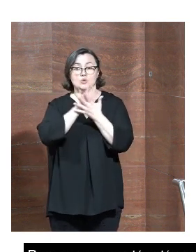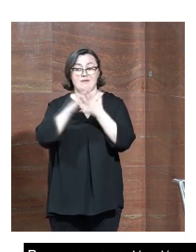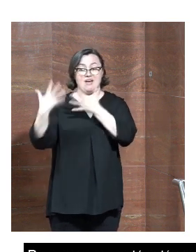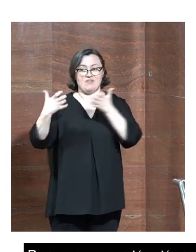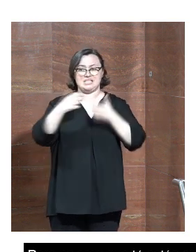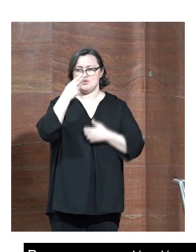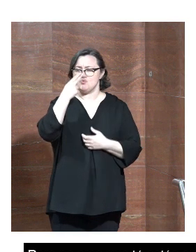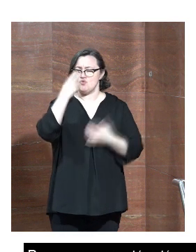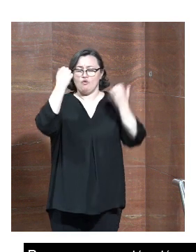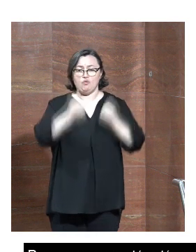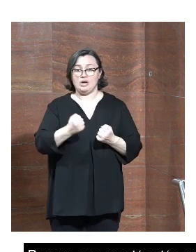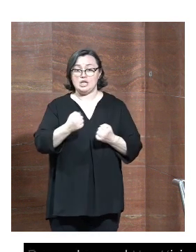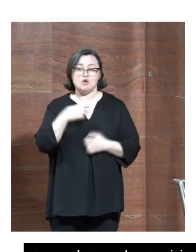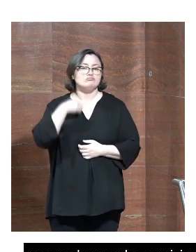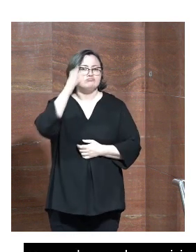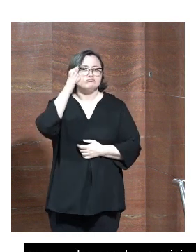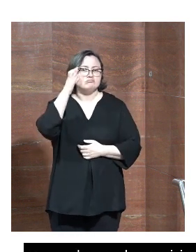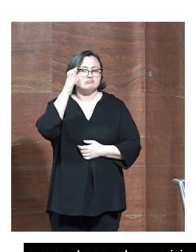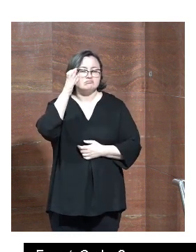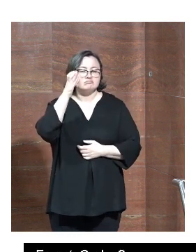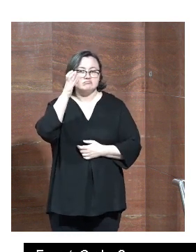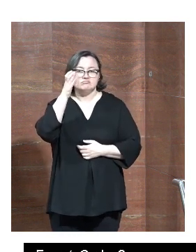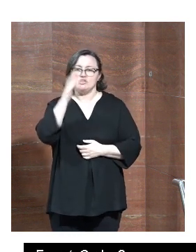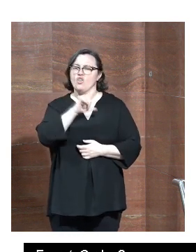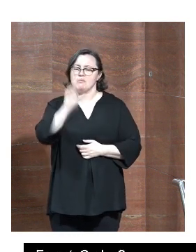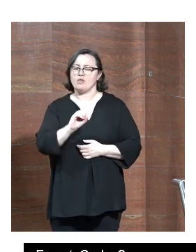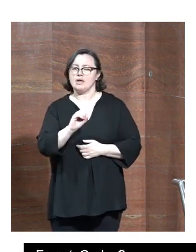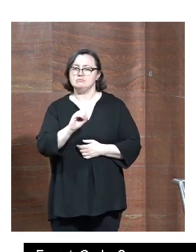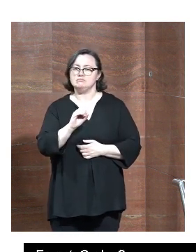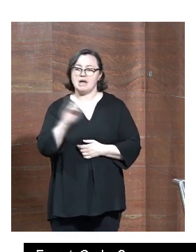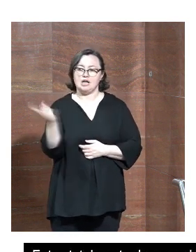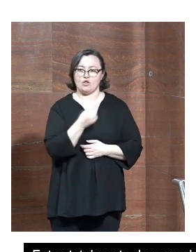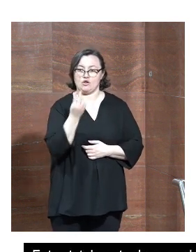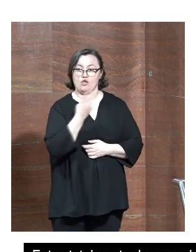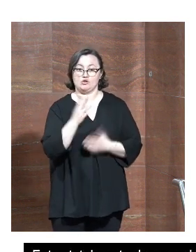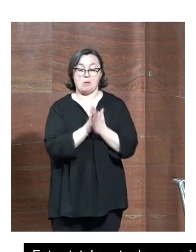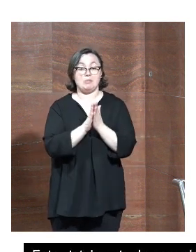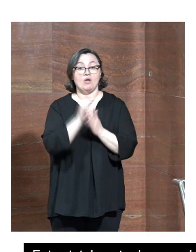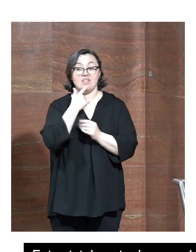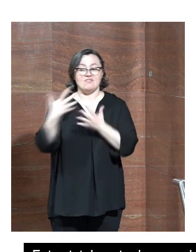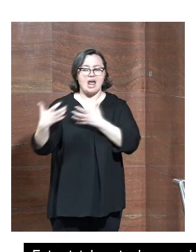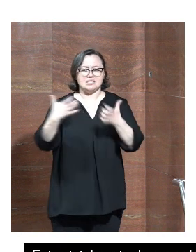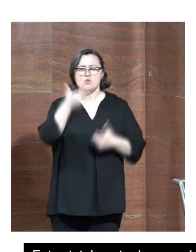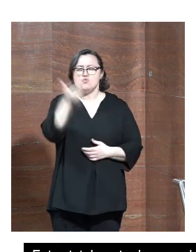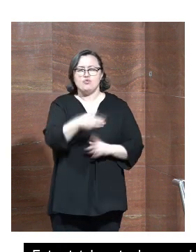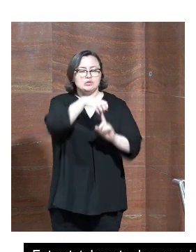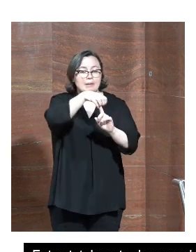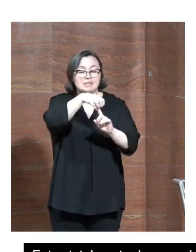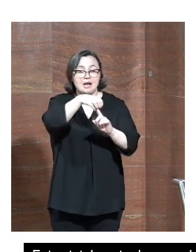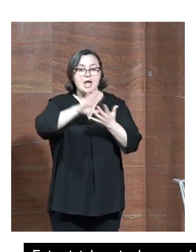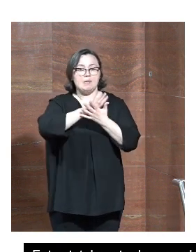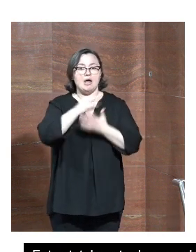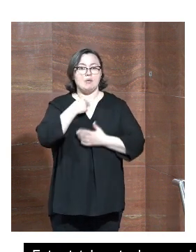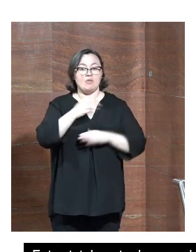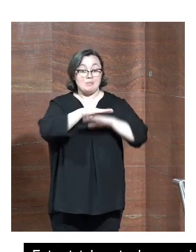cosa interesantísima. Yo he prestado la atención al 100% a todos los ponentes, pero se ha dicho una cosa fundamental por parte